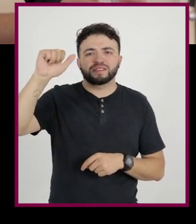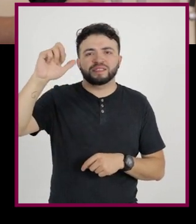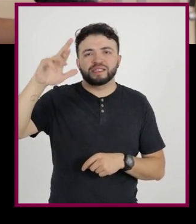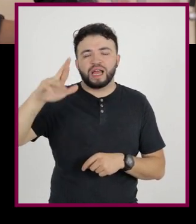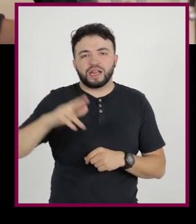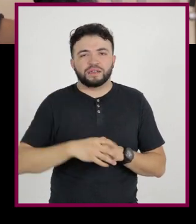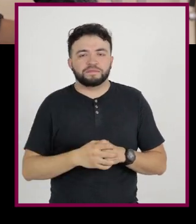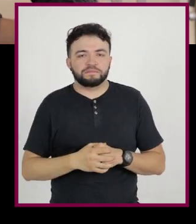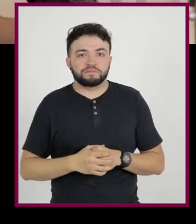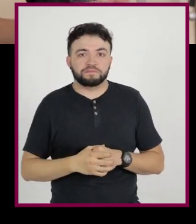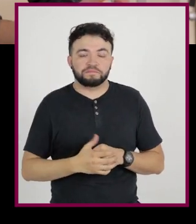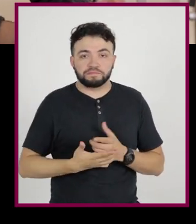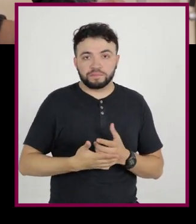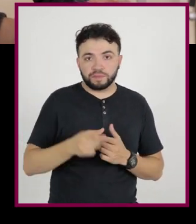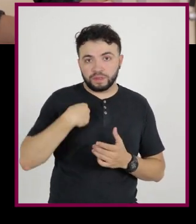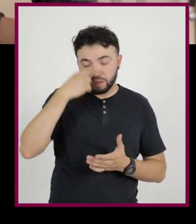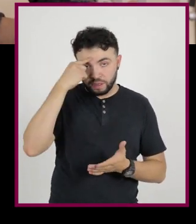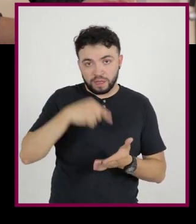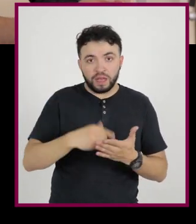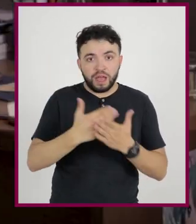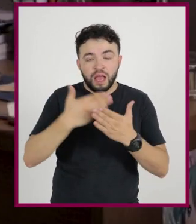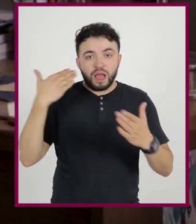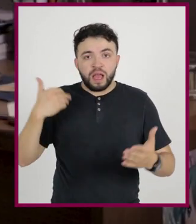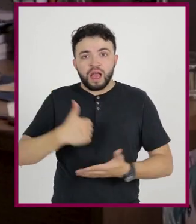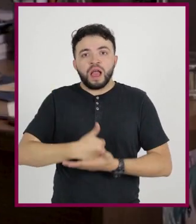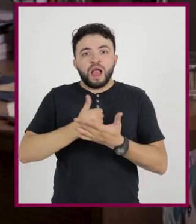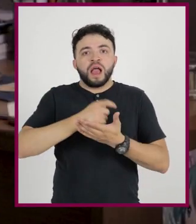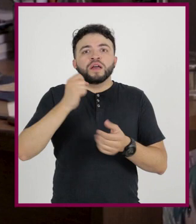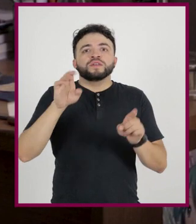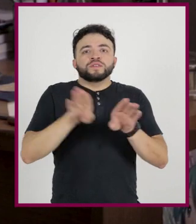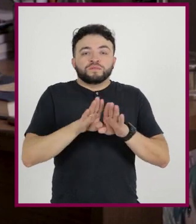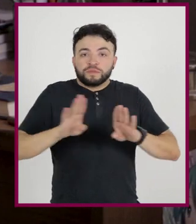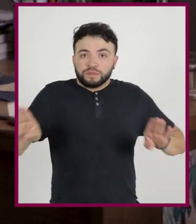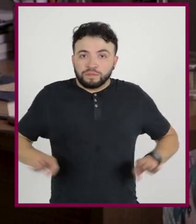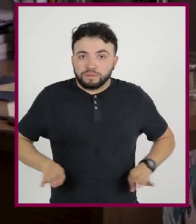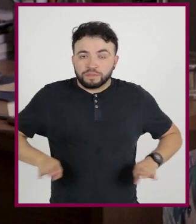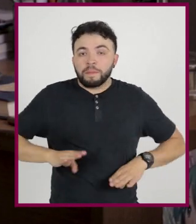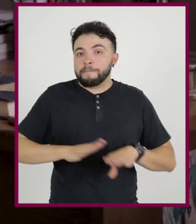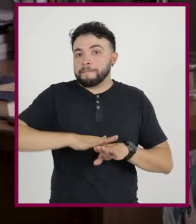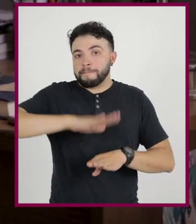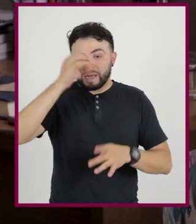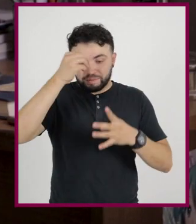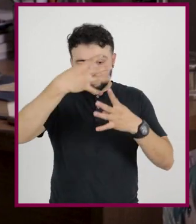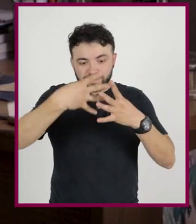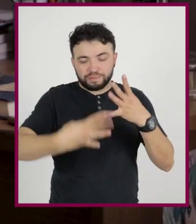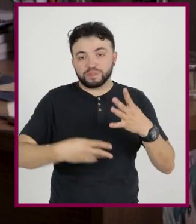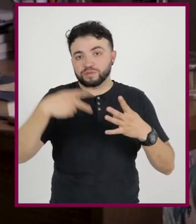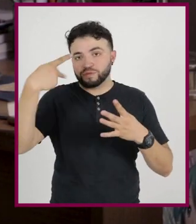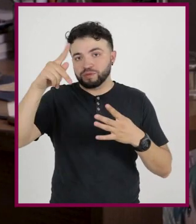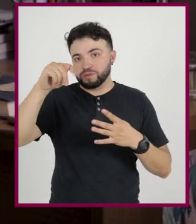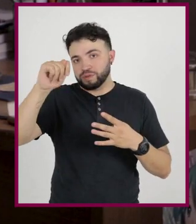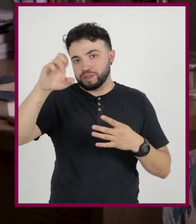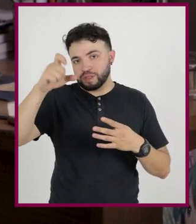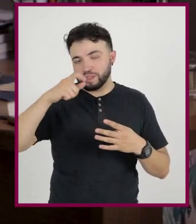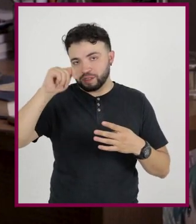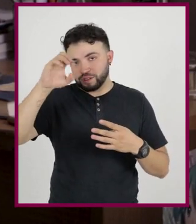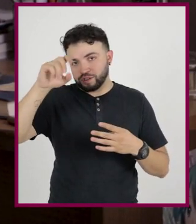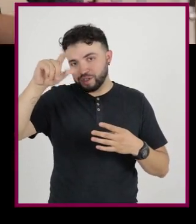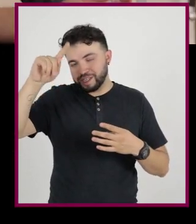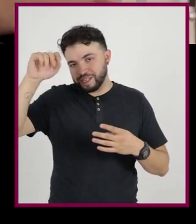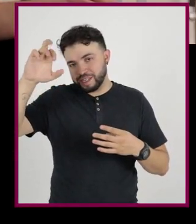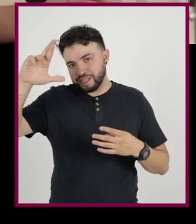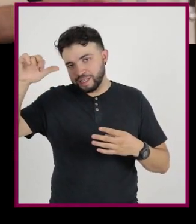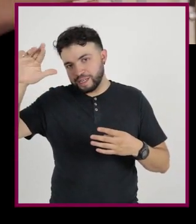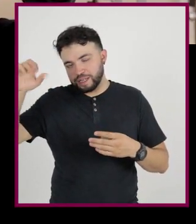pasar la materia, claro está. Sin embargo, creo que antes será de ayuda ponerles las características más significativas de los textos